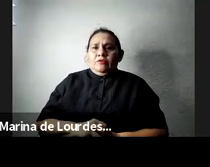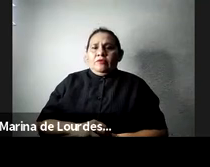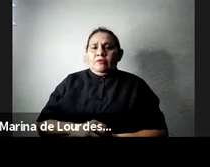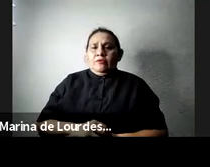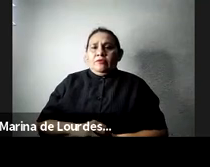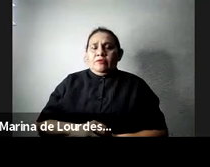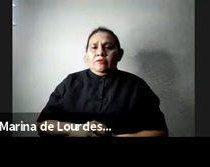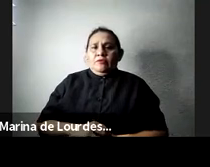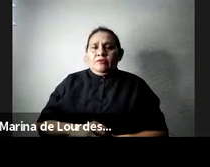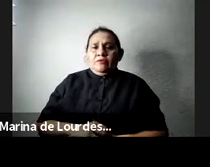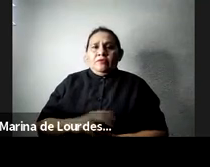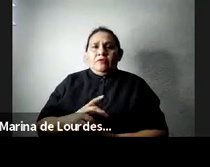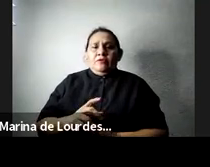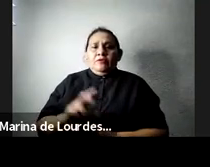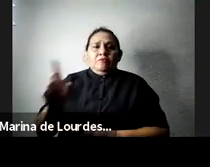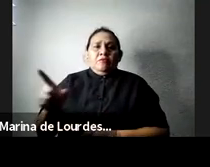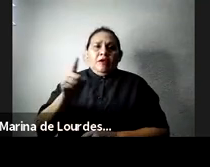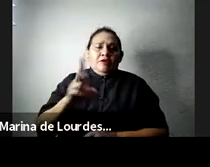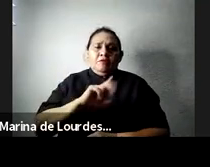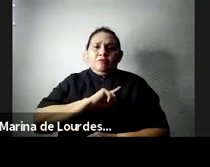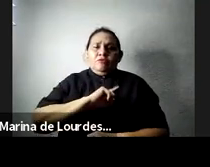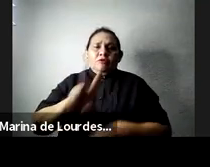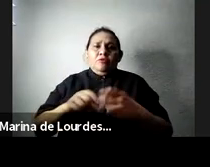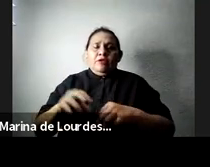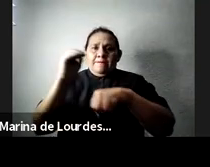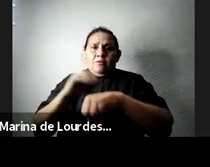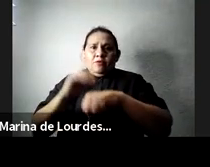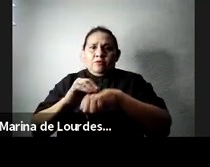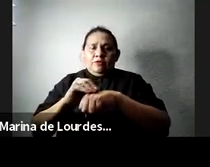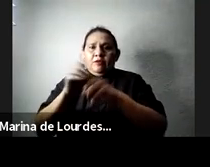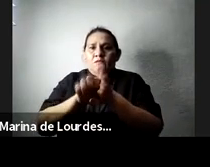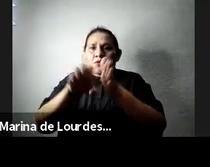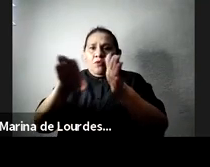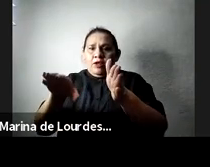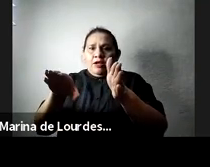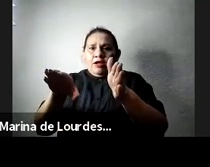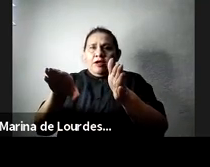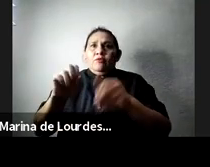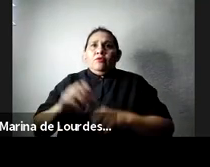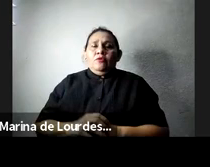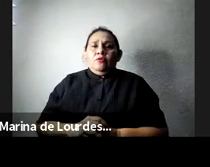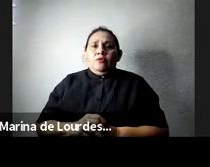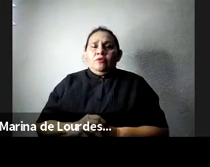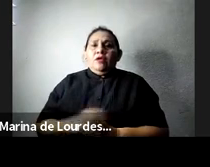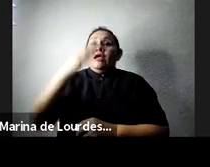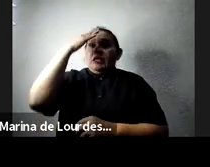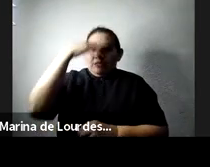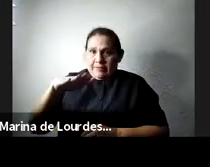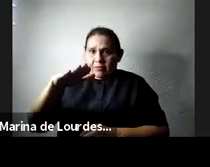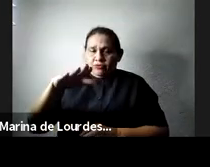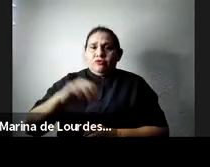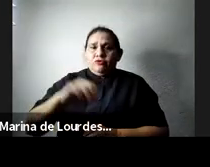Y entonces aquí nada más les voy a poner un ejemplo, ¿no? De que sabemos que hay un plan